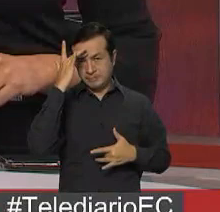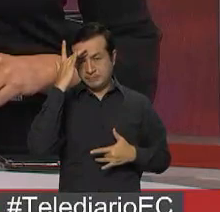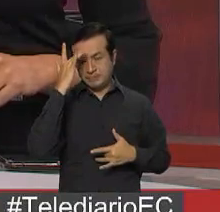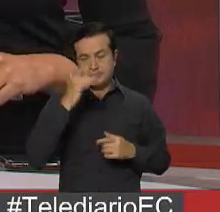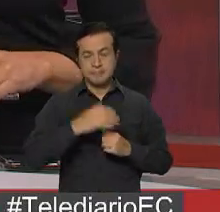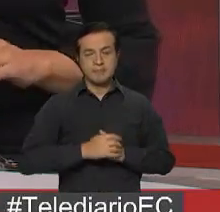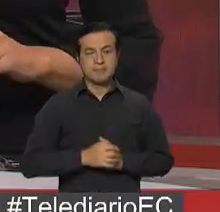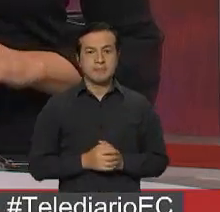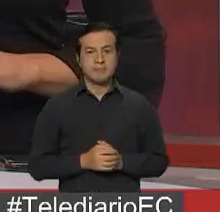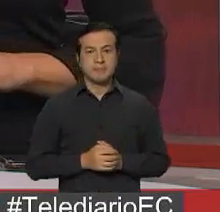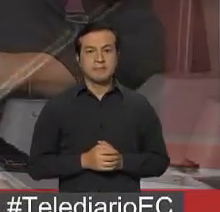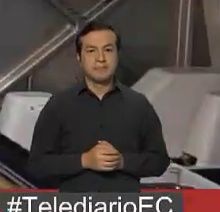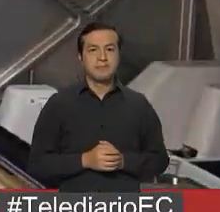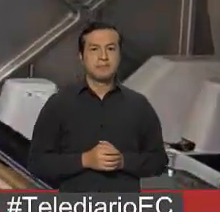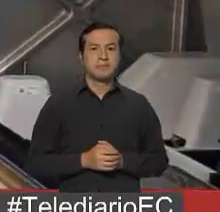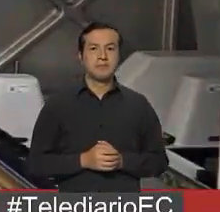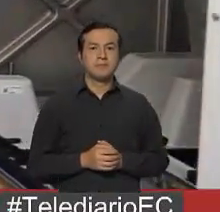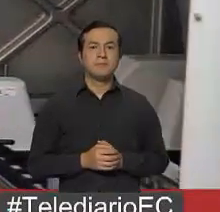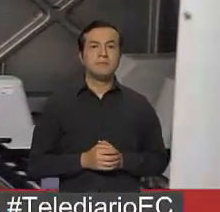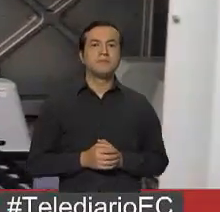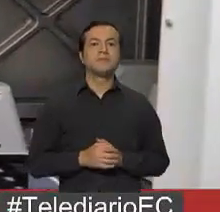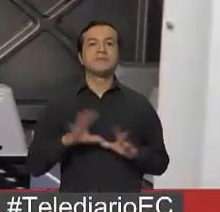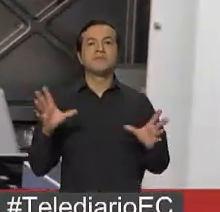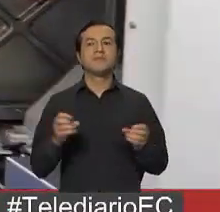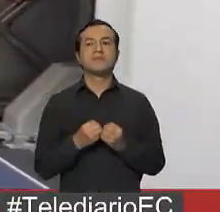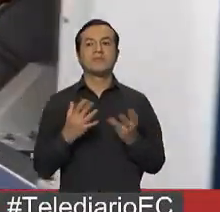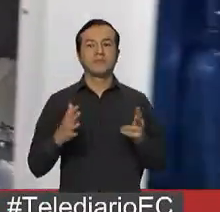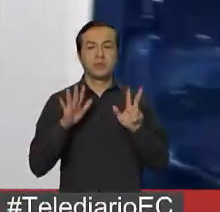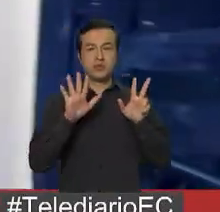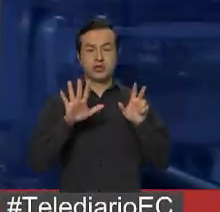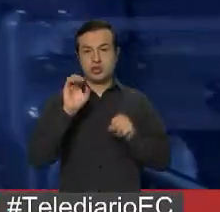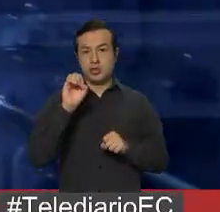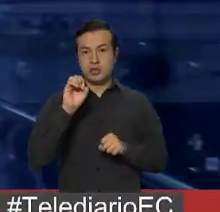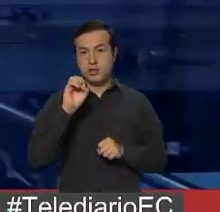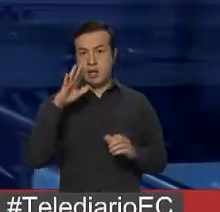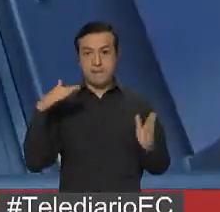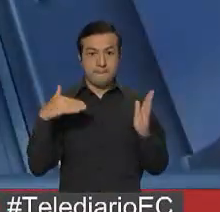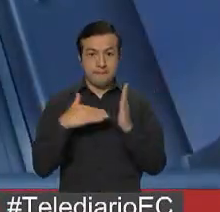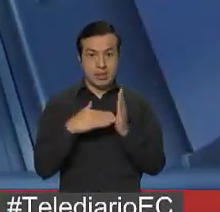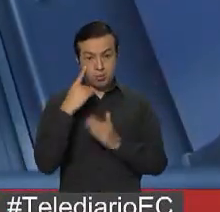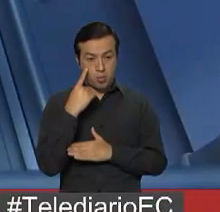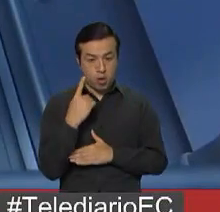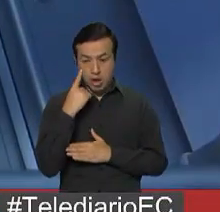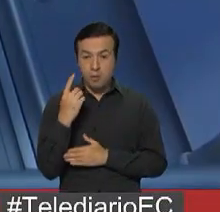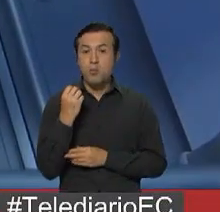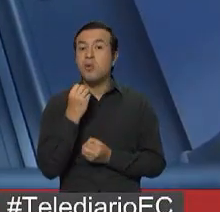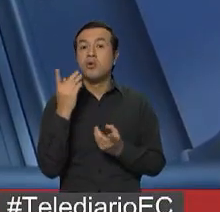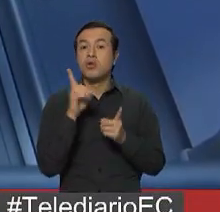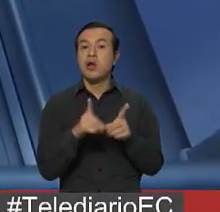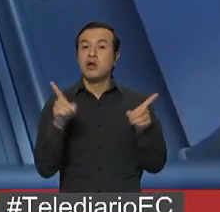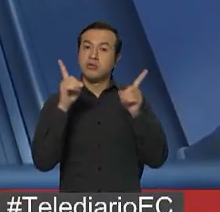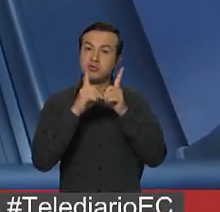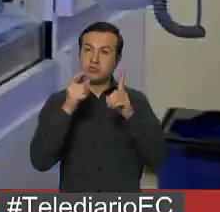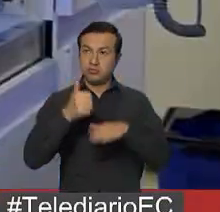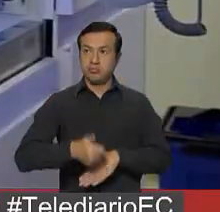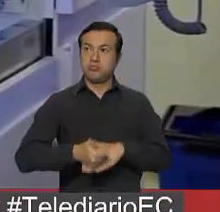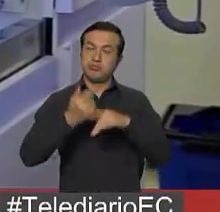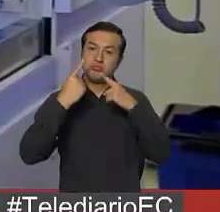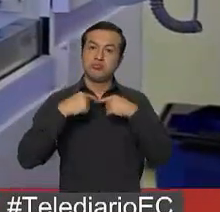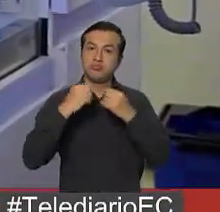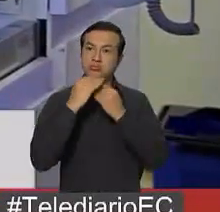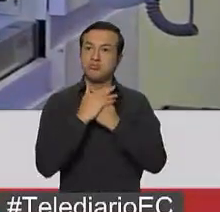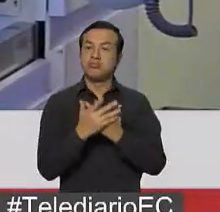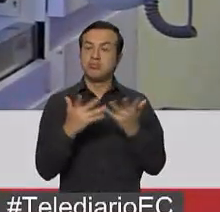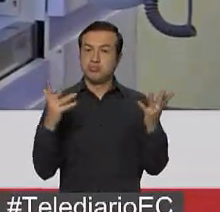19 de un total de 80 mil 171 muestras tomadas estas son las cifras que las autoridades dieron a conocer